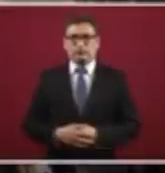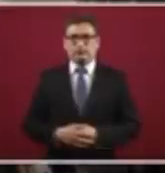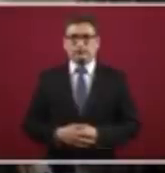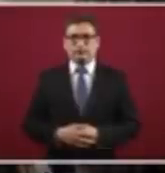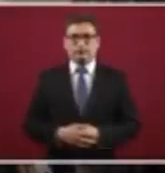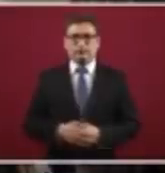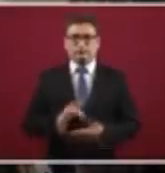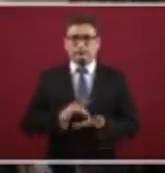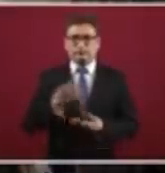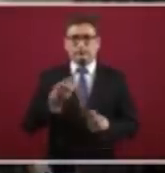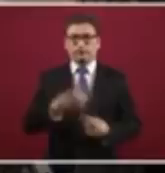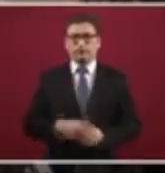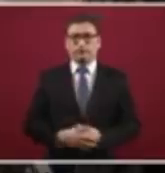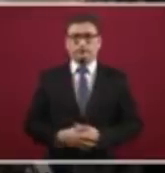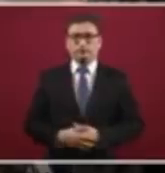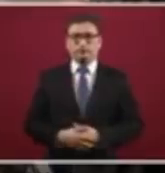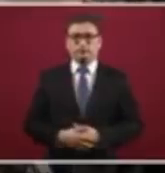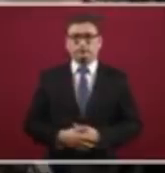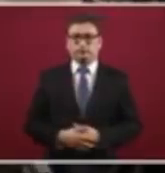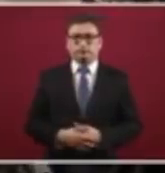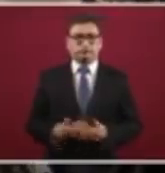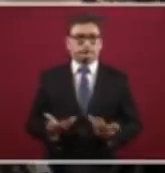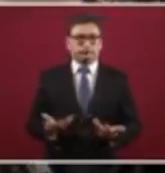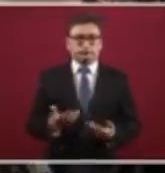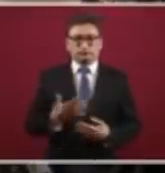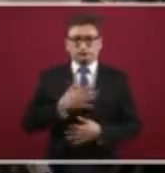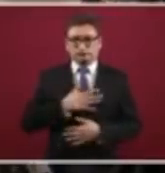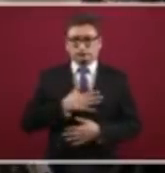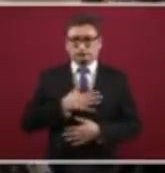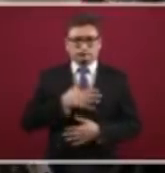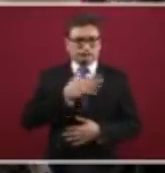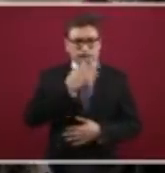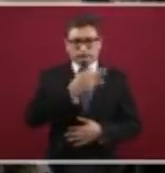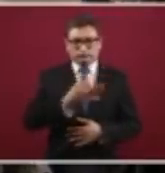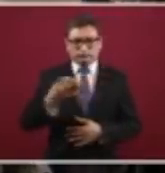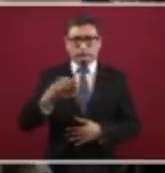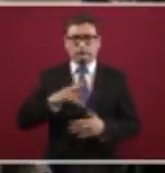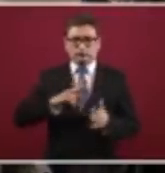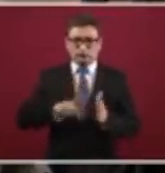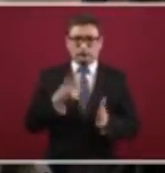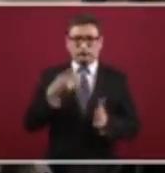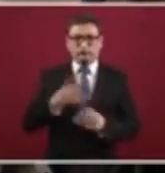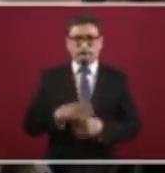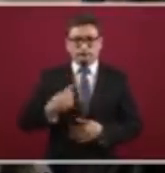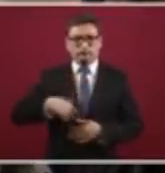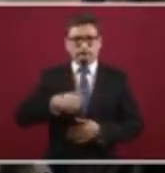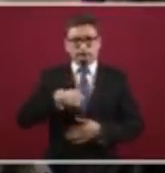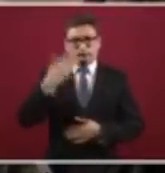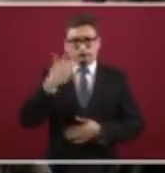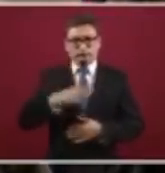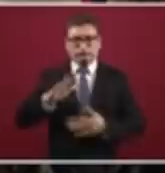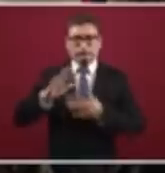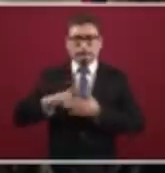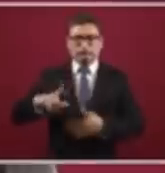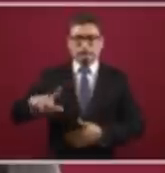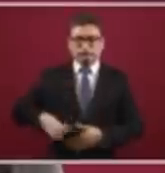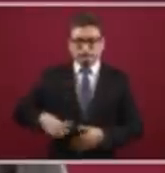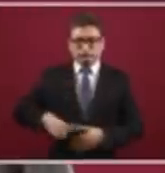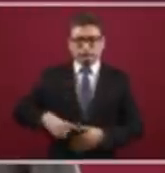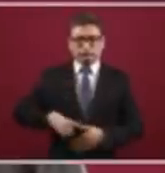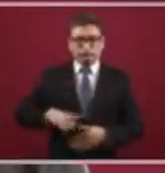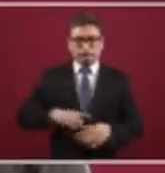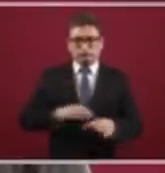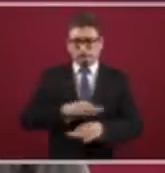gracias pues yo quiero refrendar nuestro compromiso de el gobierno de la república